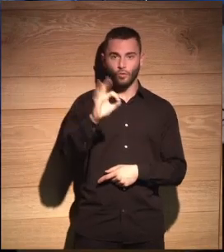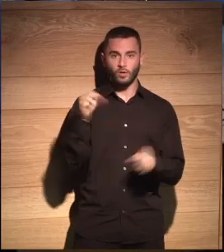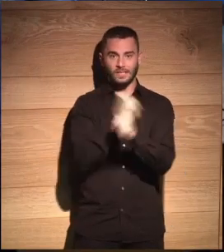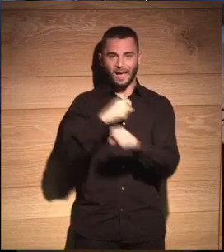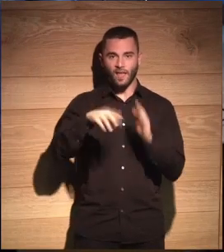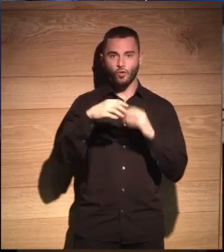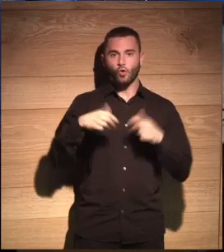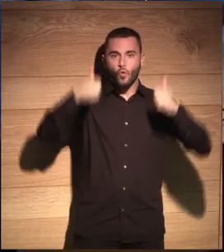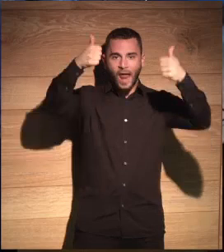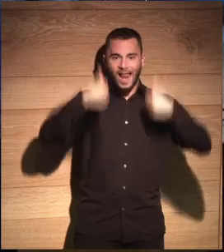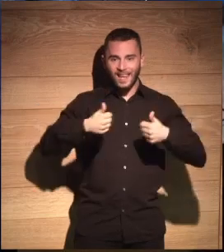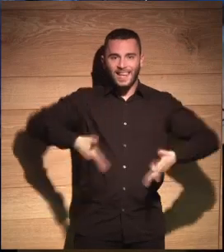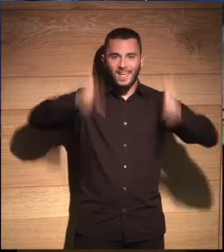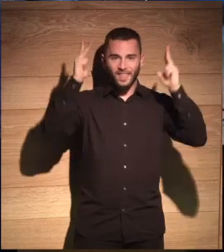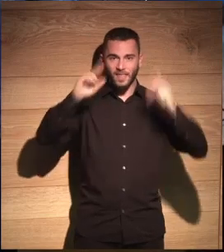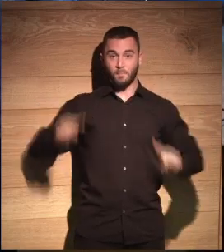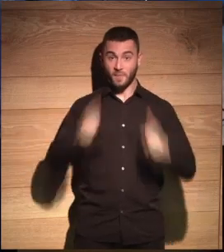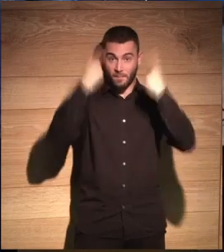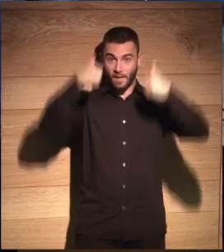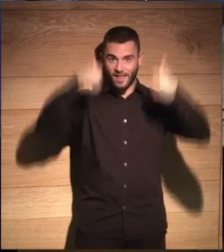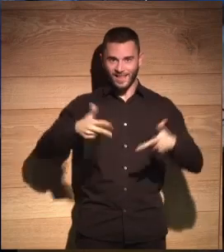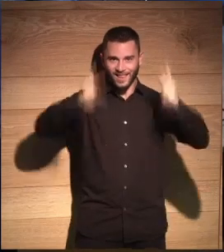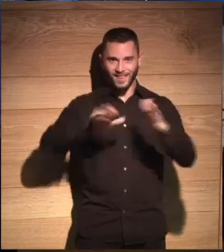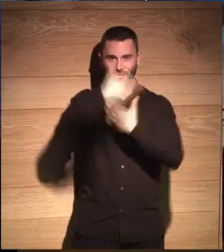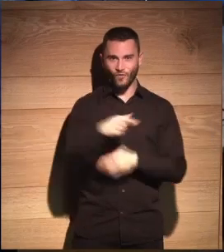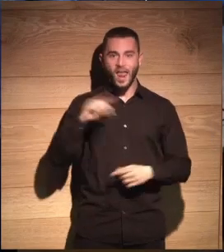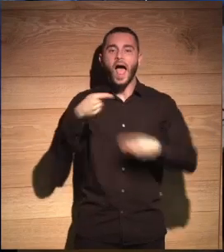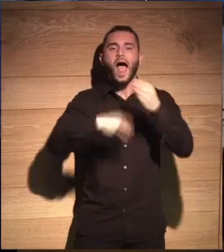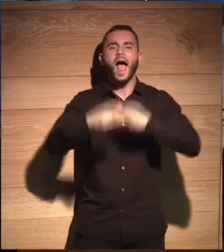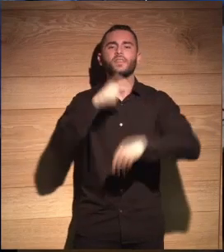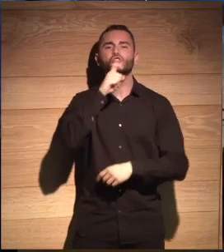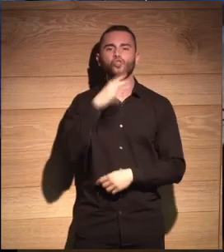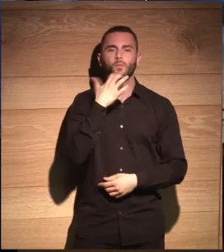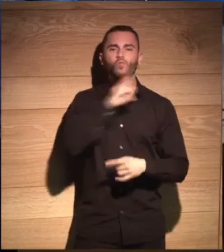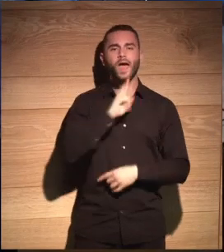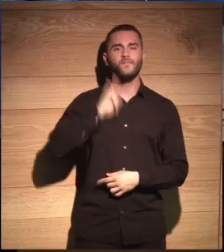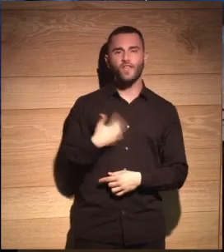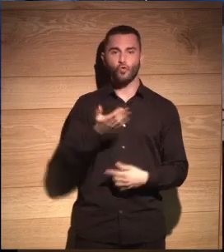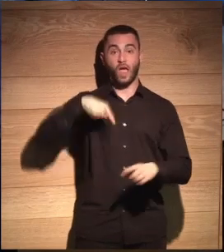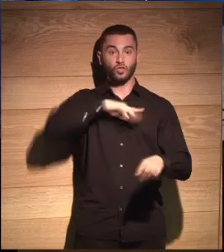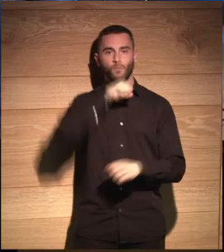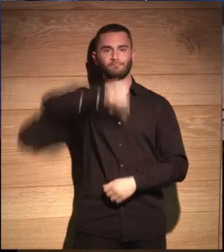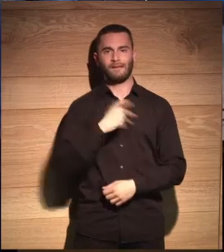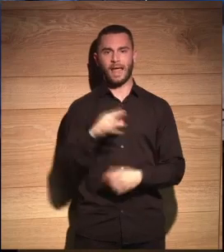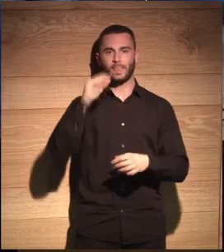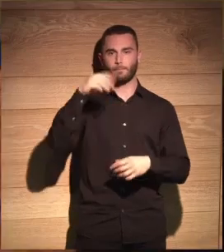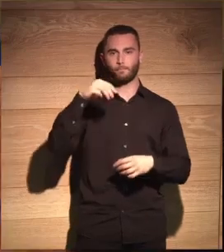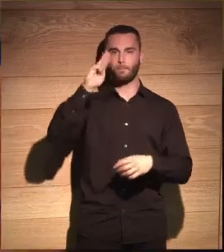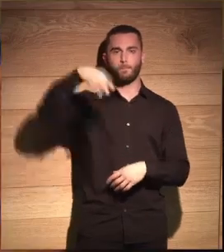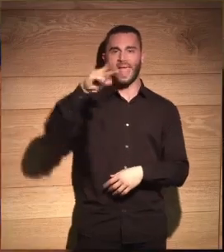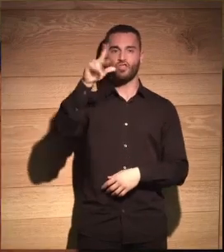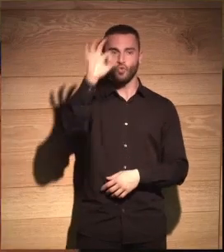con una licencia. Es la primera vez que trabajáis con una licencia externa. ¿Cómo hacéis para que sea una aventura tanto para los fans de Péndulo como para